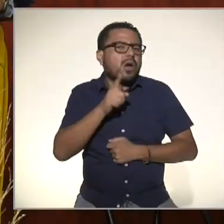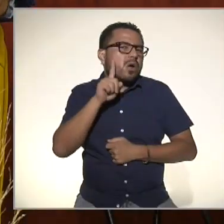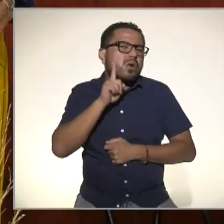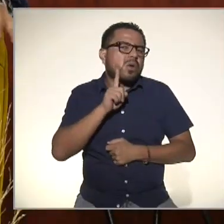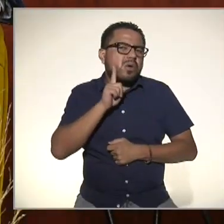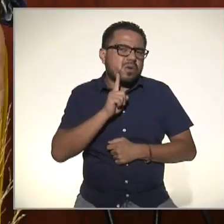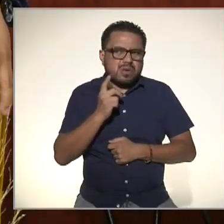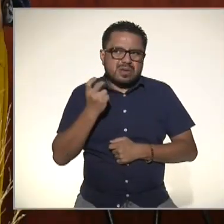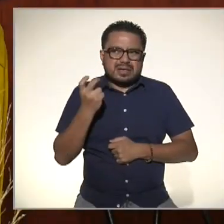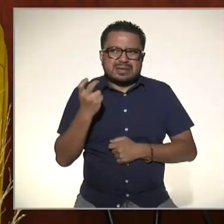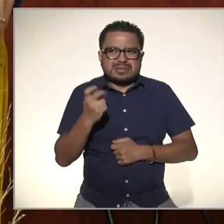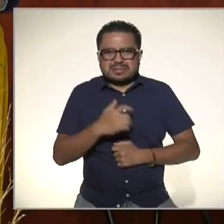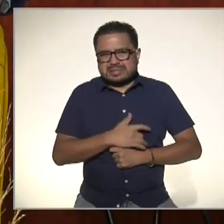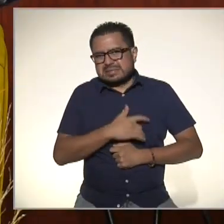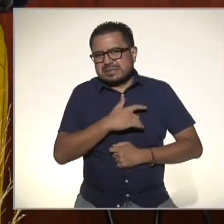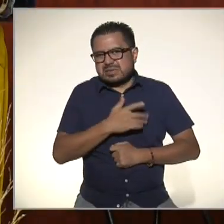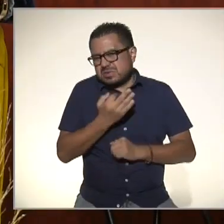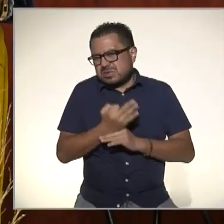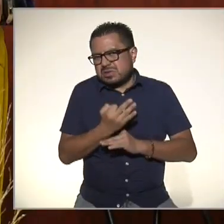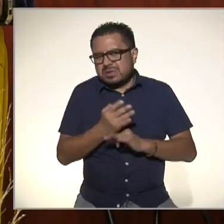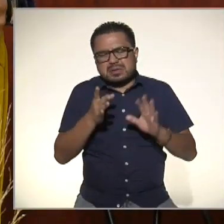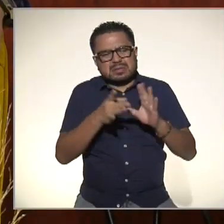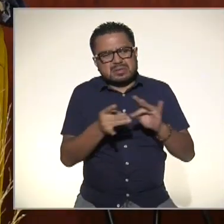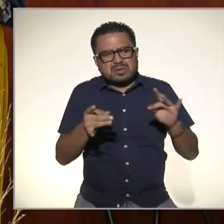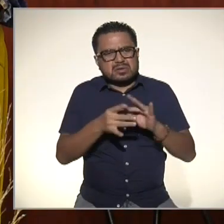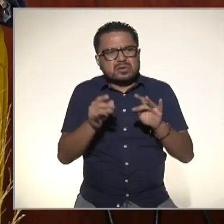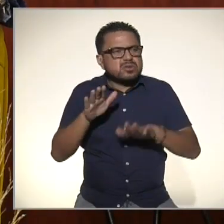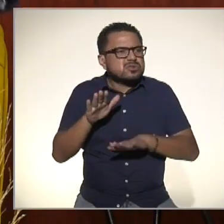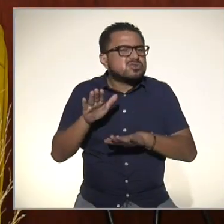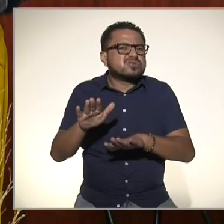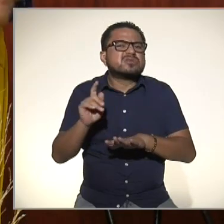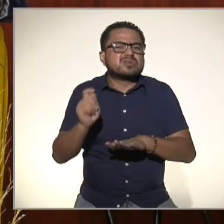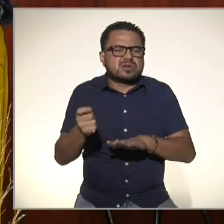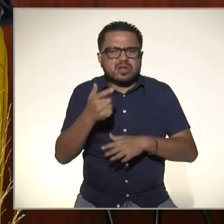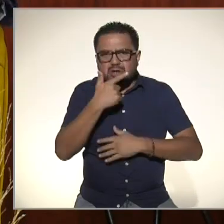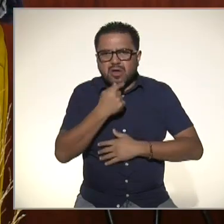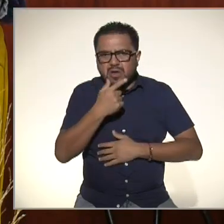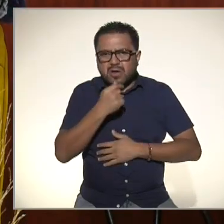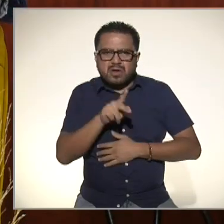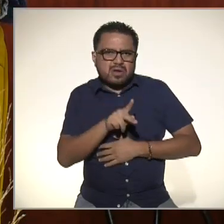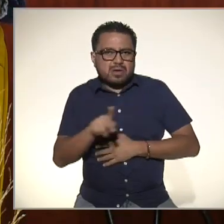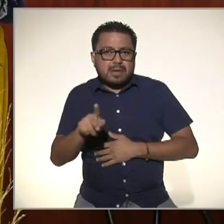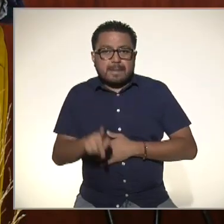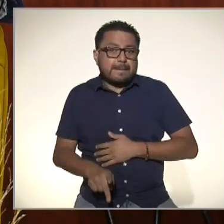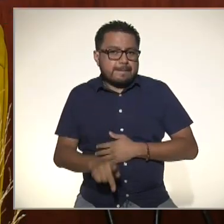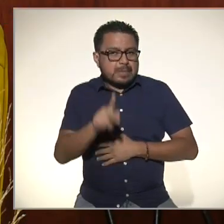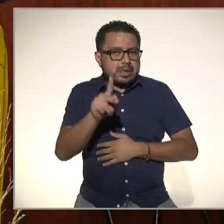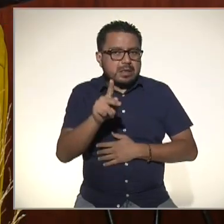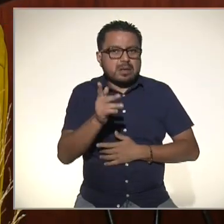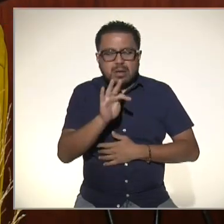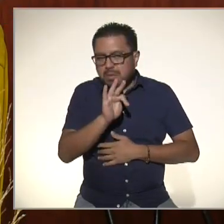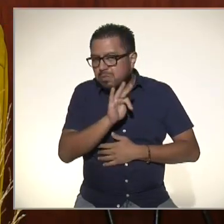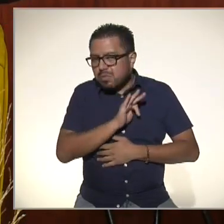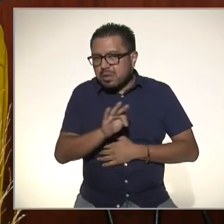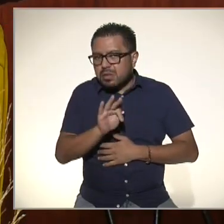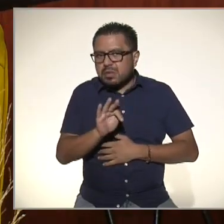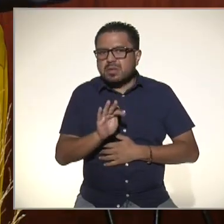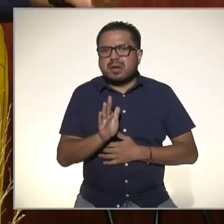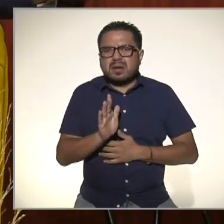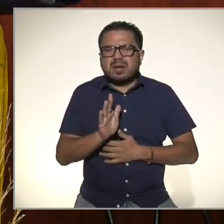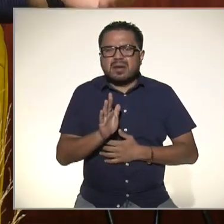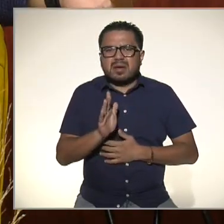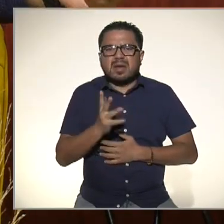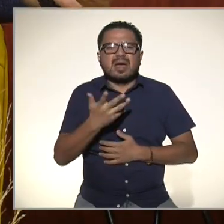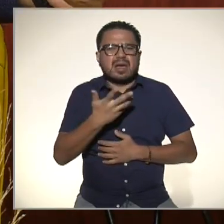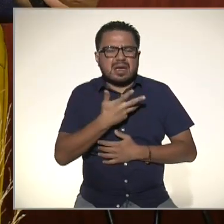en ese sentido. Ahorita estamos platicando acerca de la masculina, pero que evidentemente puedan llegar